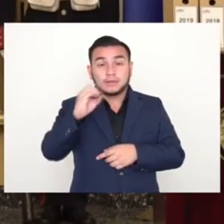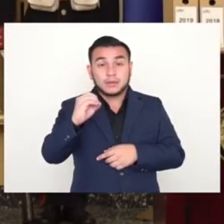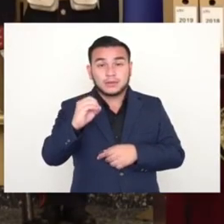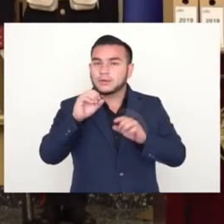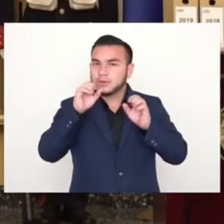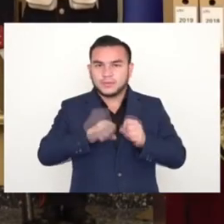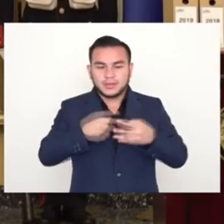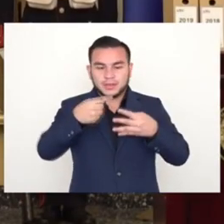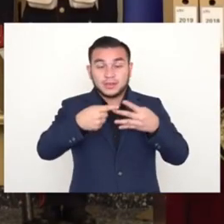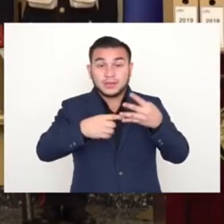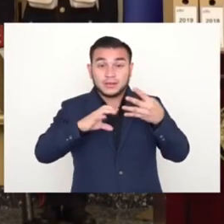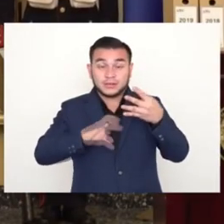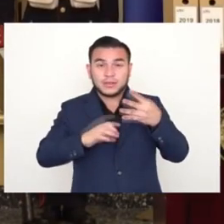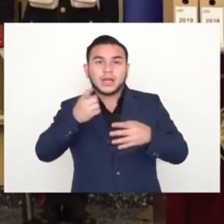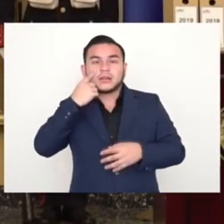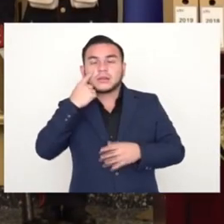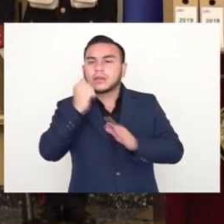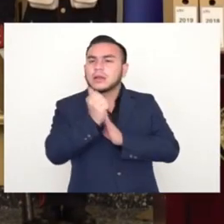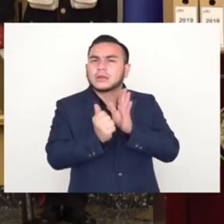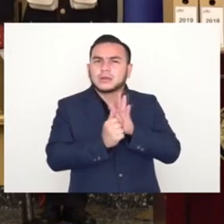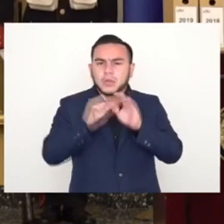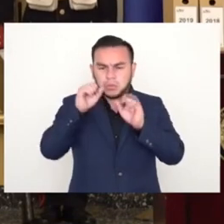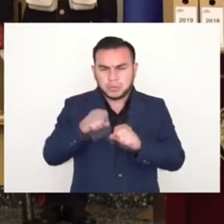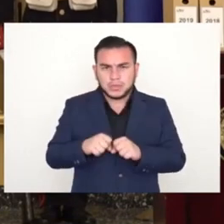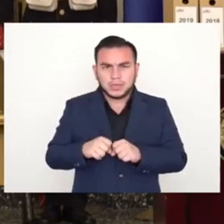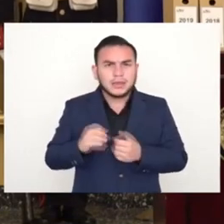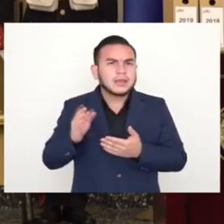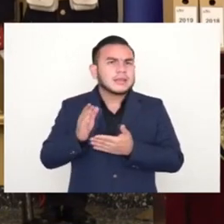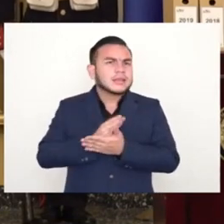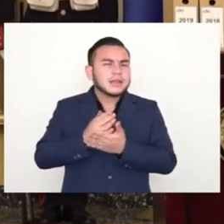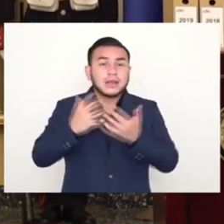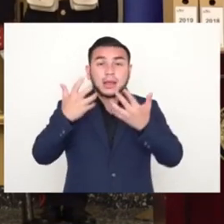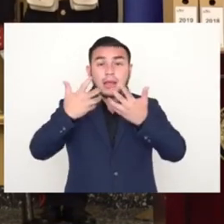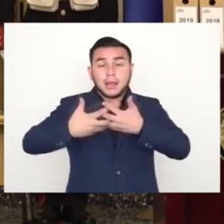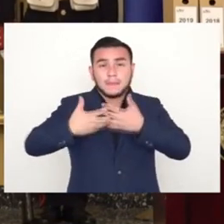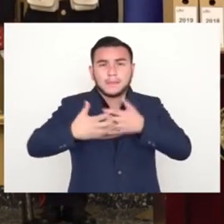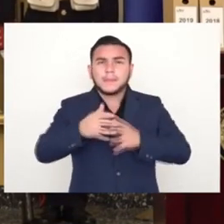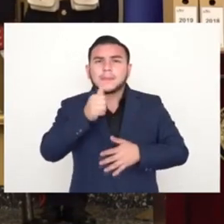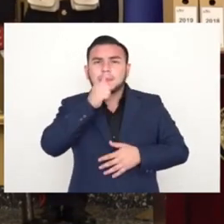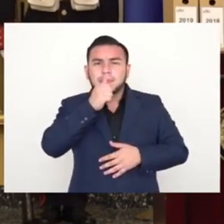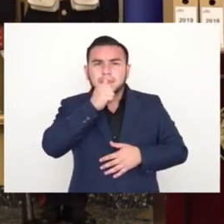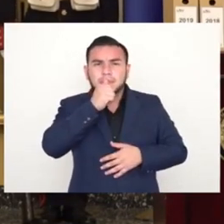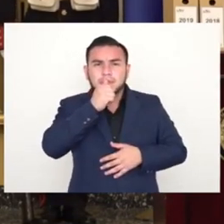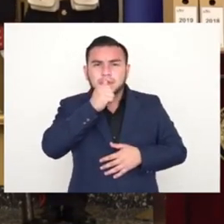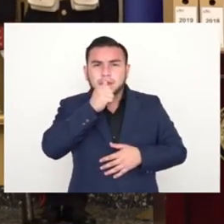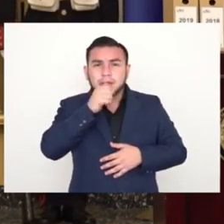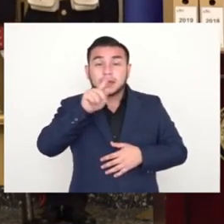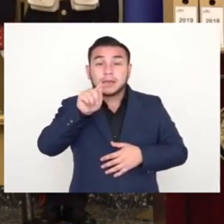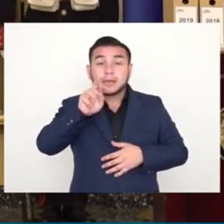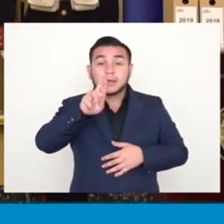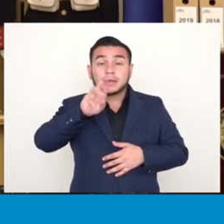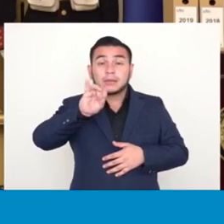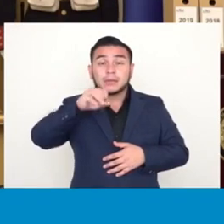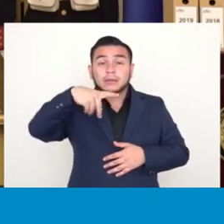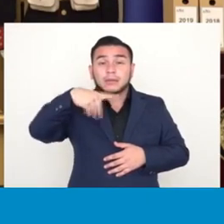han encontrado, pues dijo que la mayoría de estos han sido destruidos en los últimos 40 años. De igual forma, argumentó que el acceso al Estado Mayor había